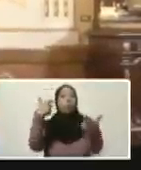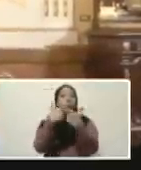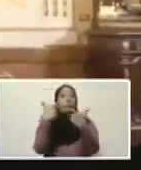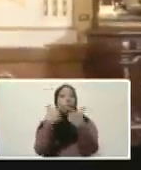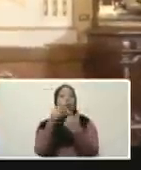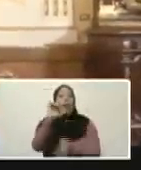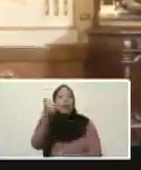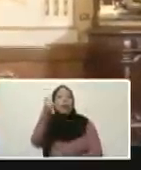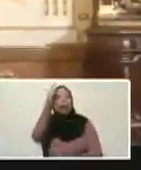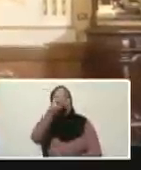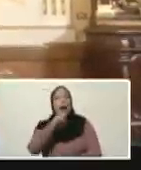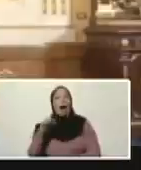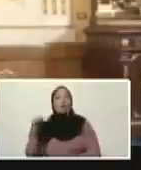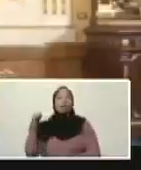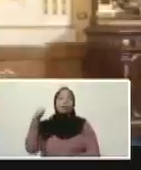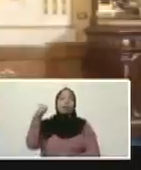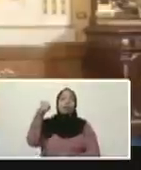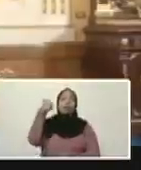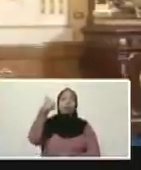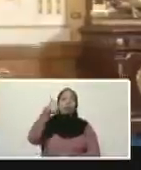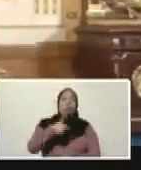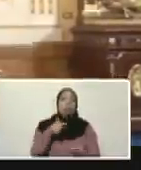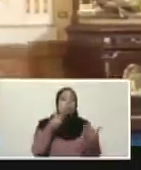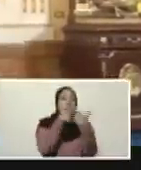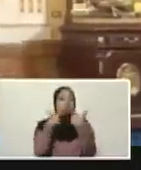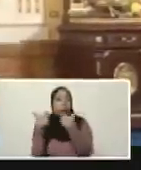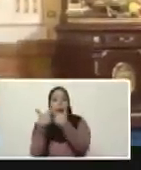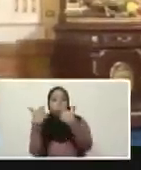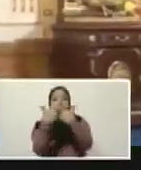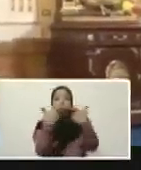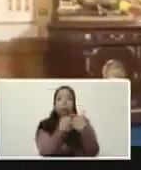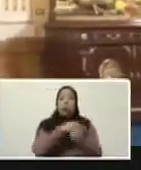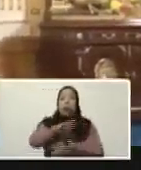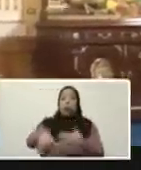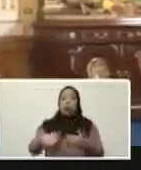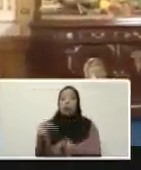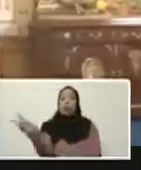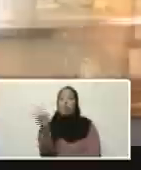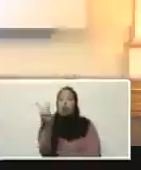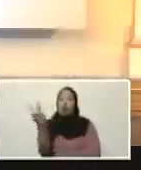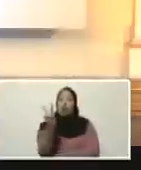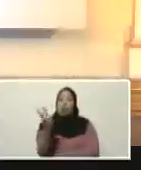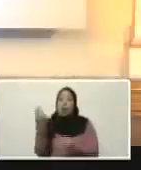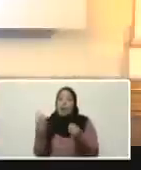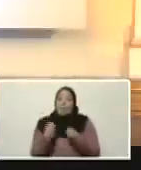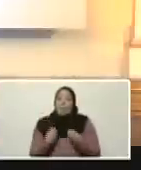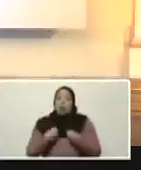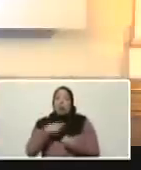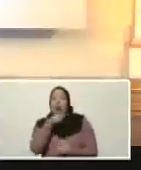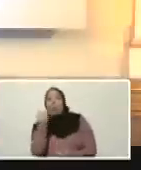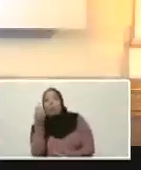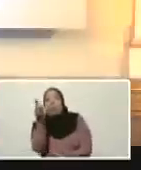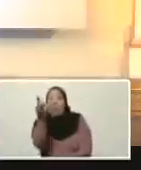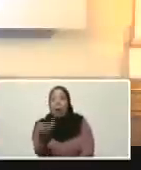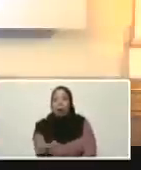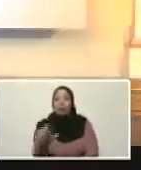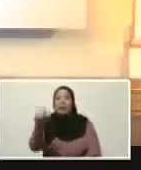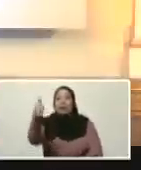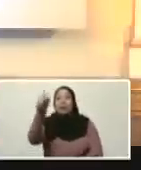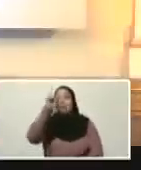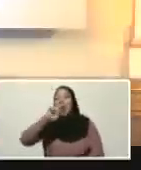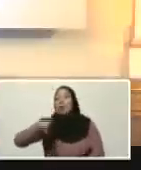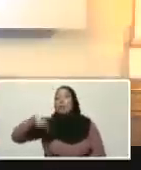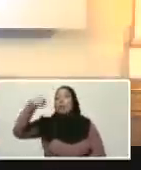combates a lo largo y ancho de esta tierra. Y la mitad de la población en términos de vida, 10 años